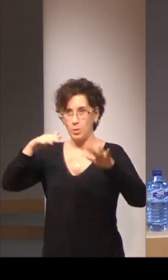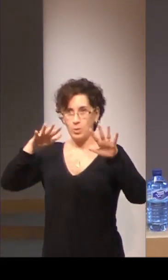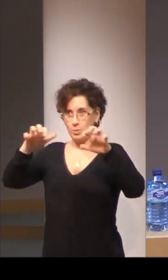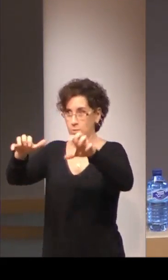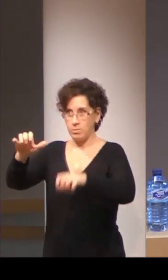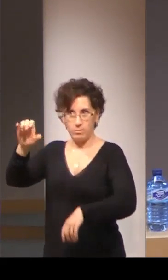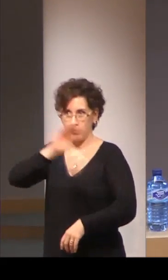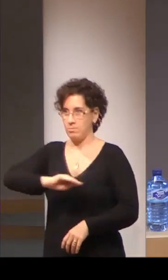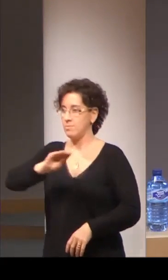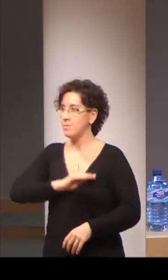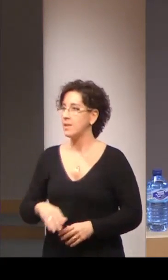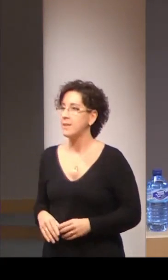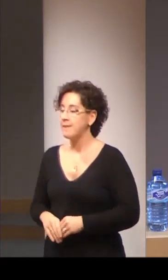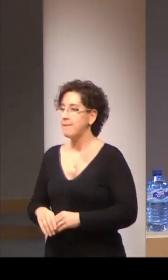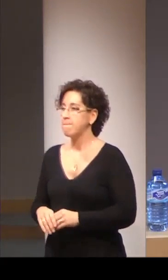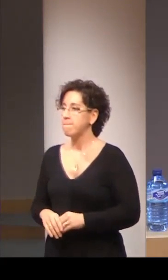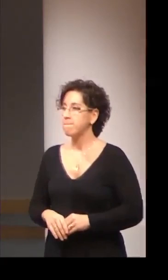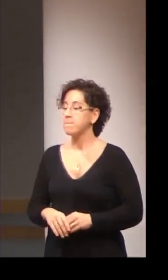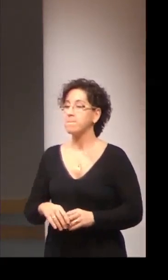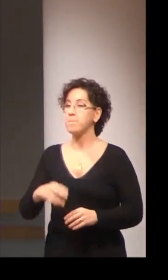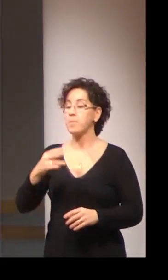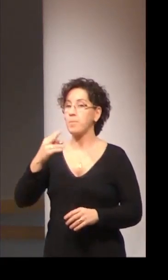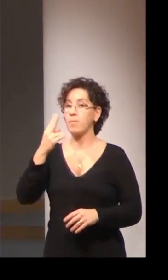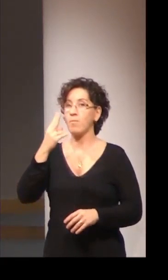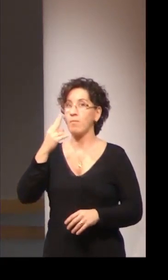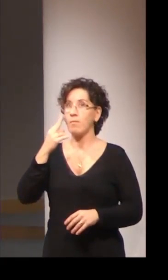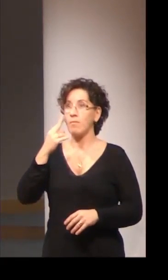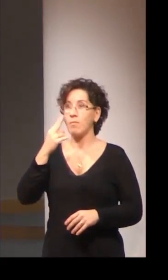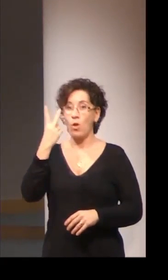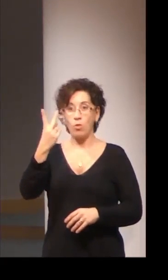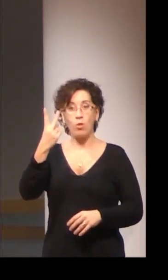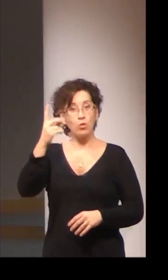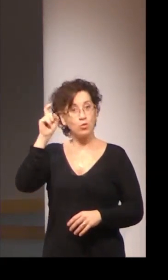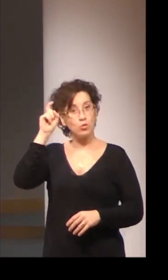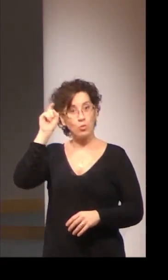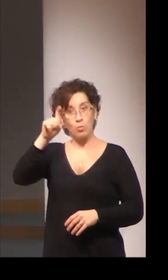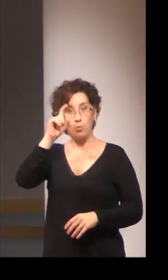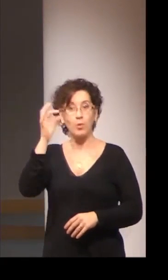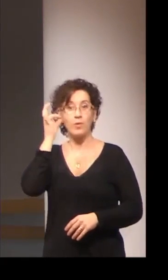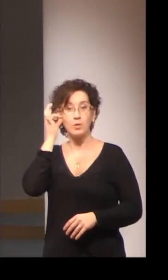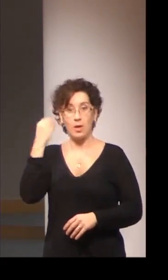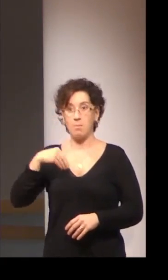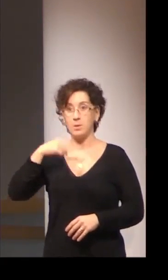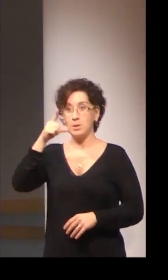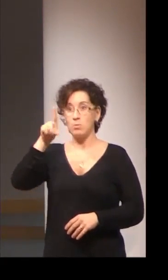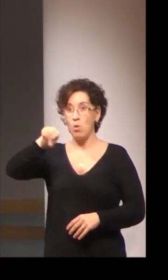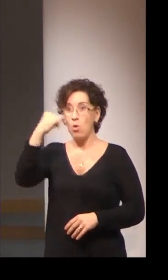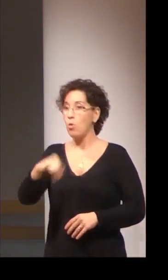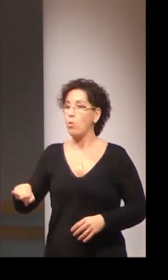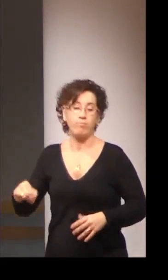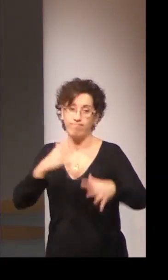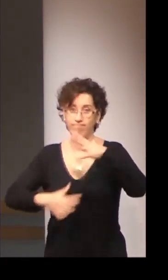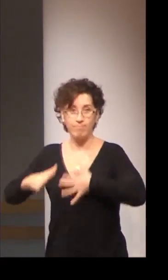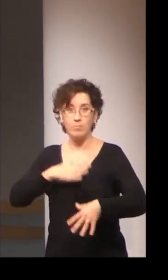momento eh las dos profesoras luz zas Varela no puede estar aquí porque tiene toda su actividad